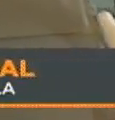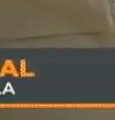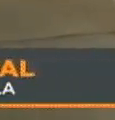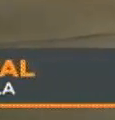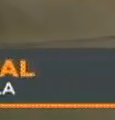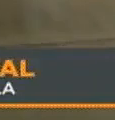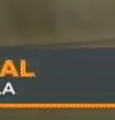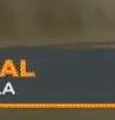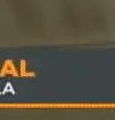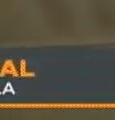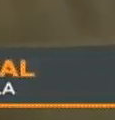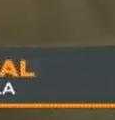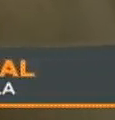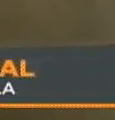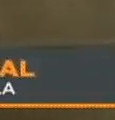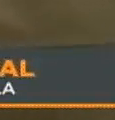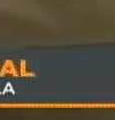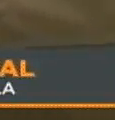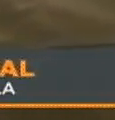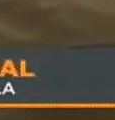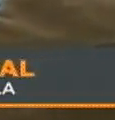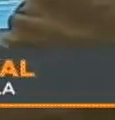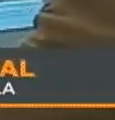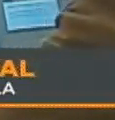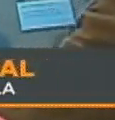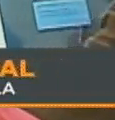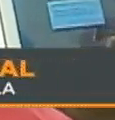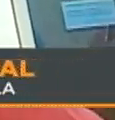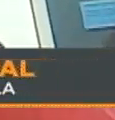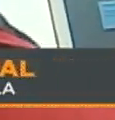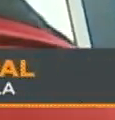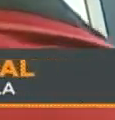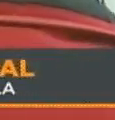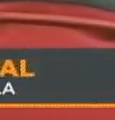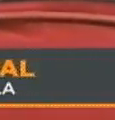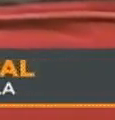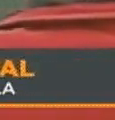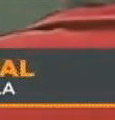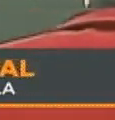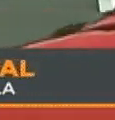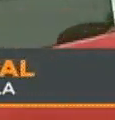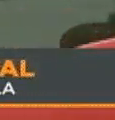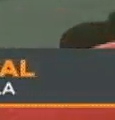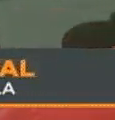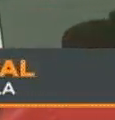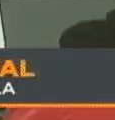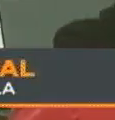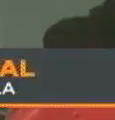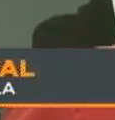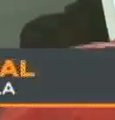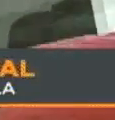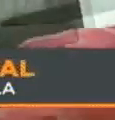tolda política el partido de vanguardia el partido socialista unido de venezuela